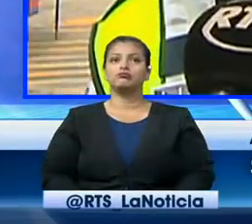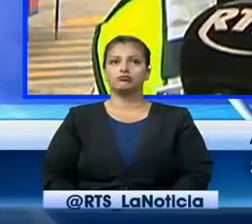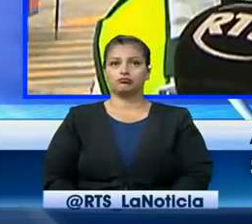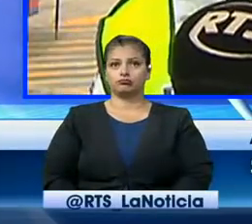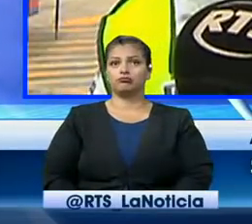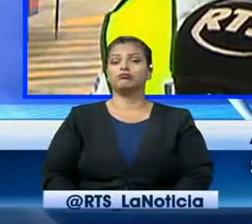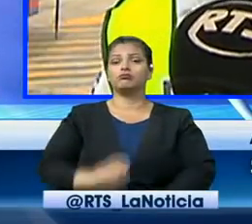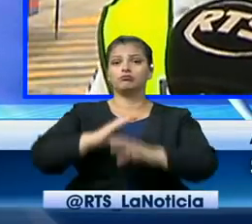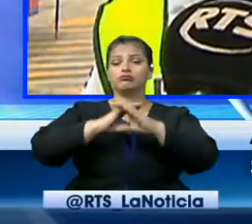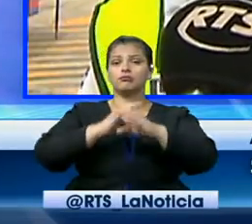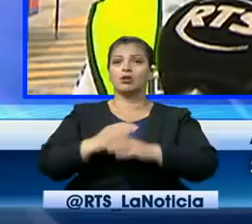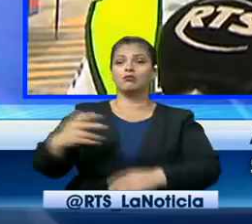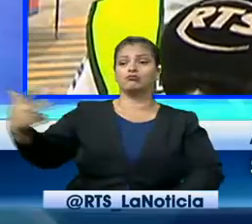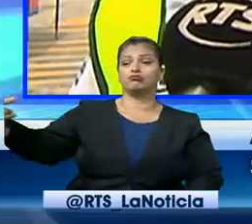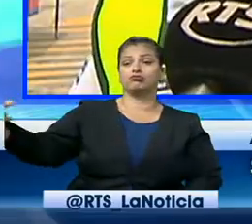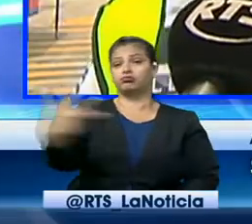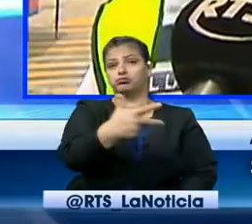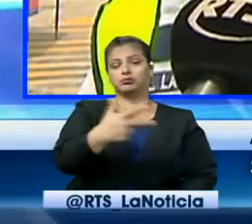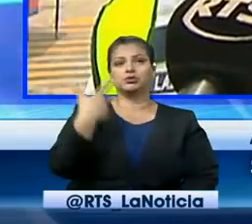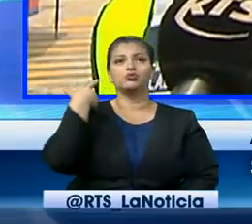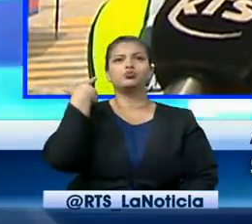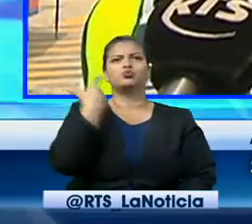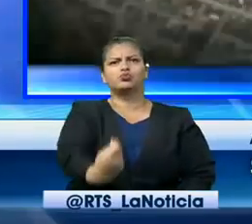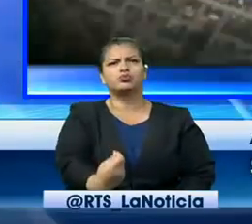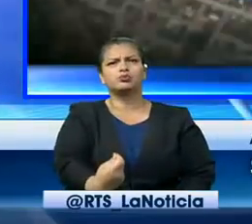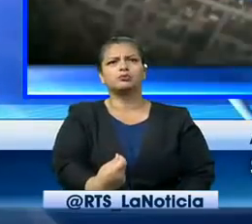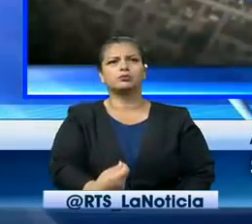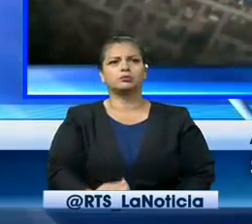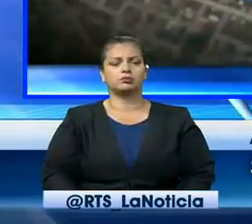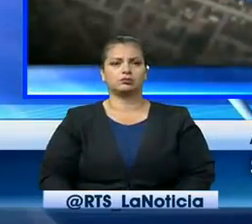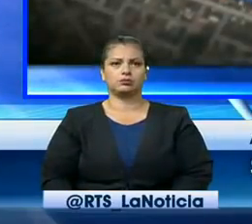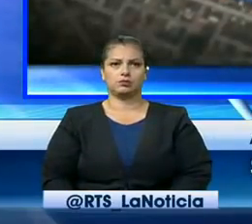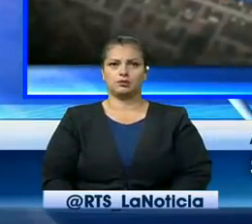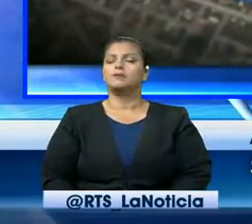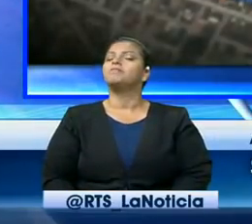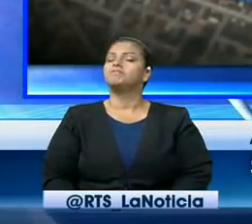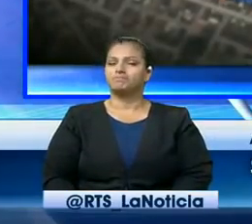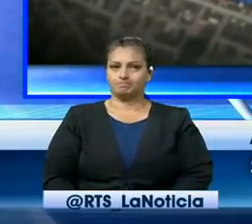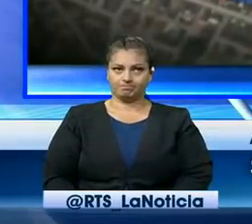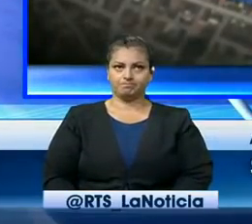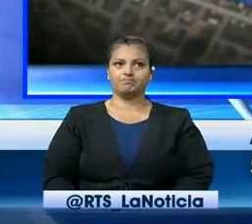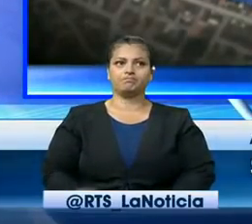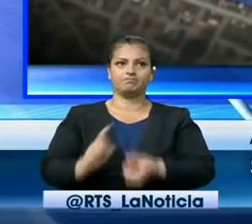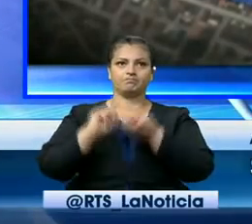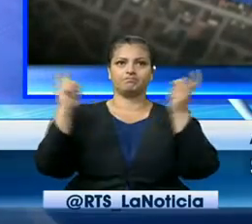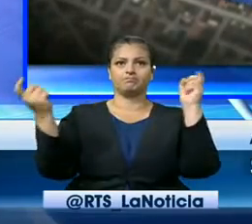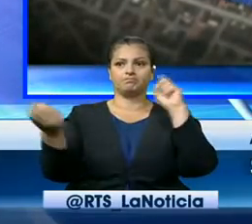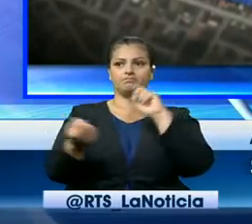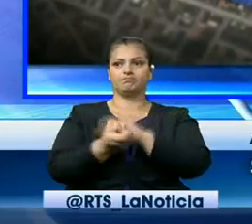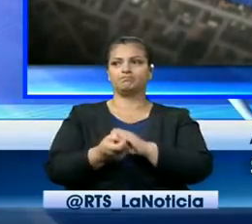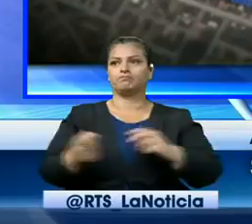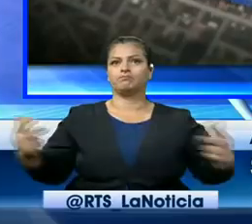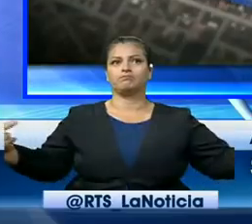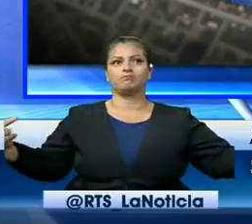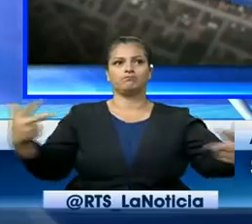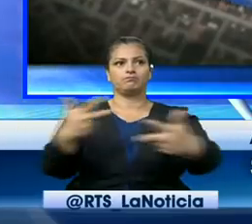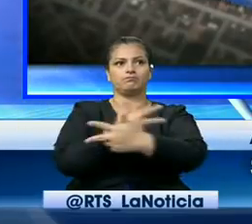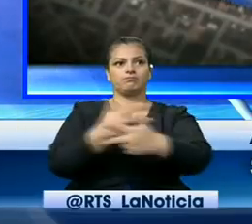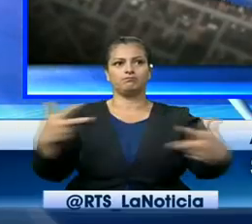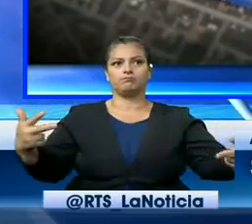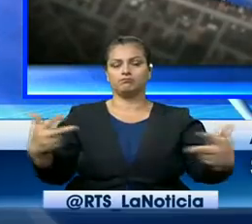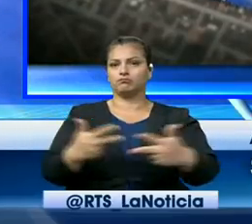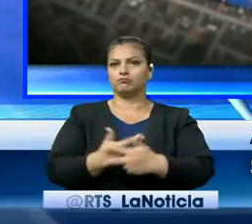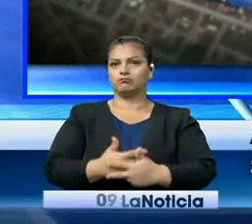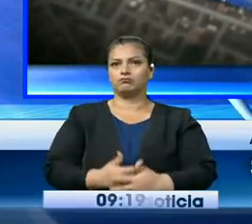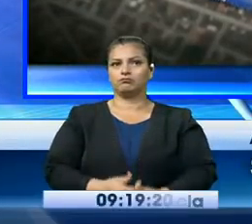pasan a velocidades prohibitivas por esta calle ahora va a ser una vida así entonces van a pasar como le da la gana la toalla nueva